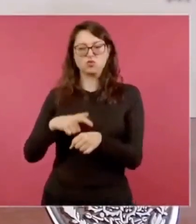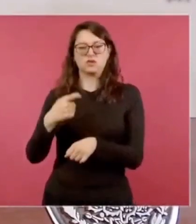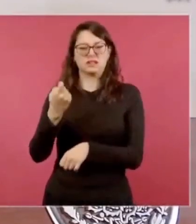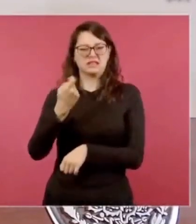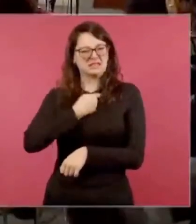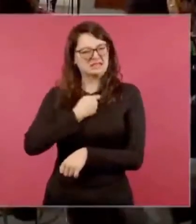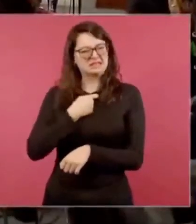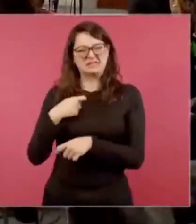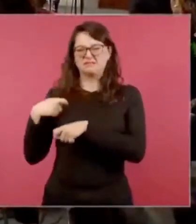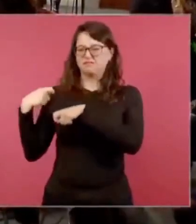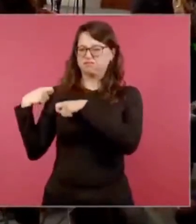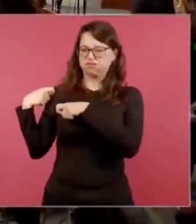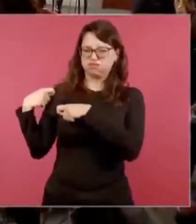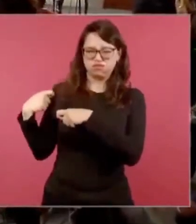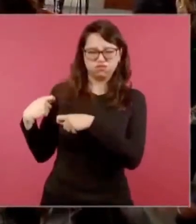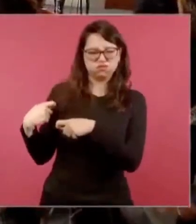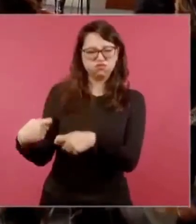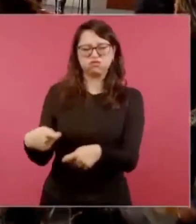excepcionales,